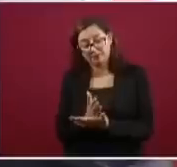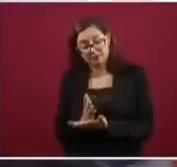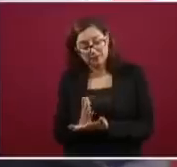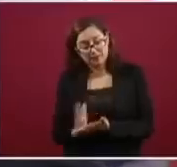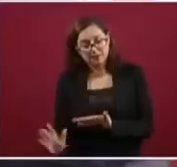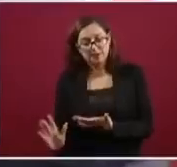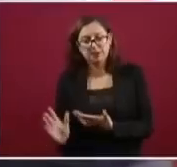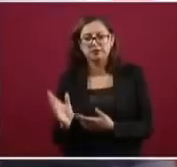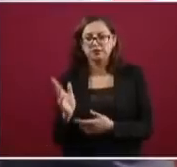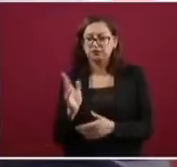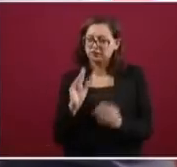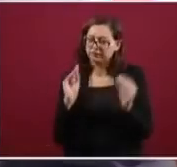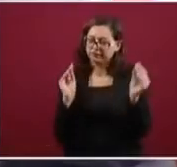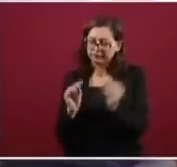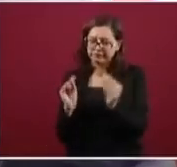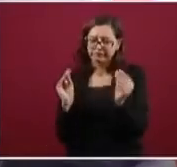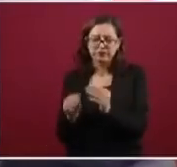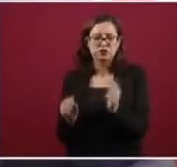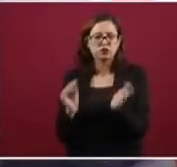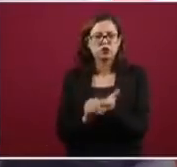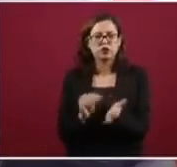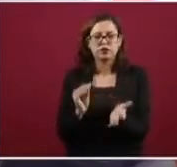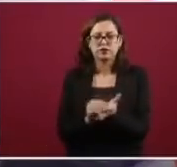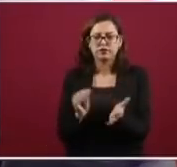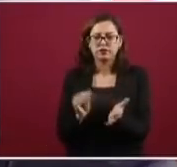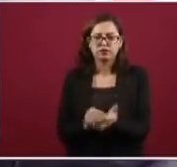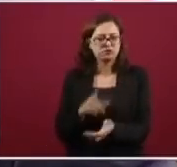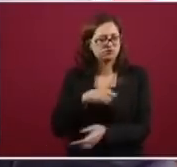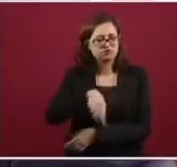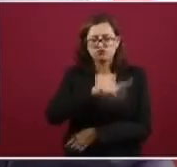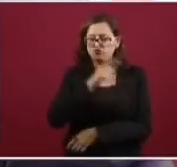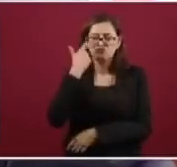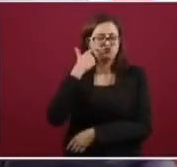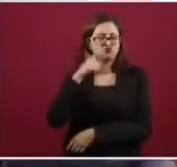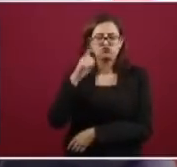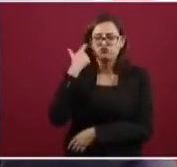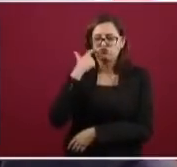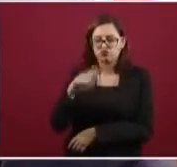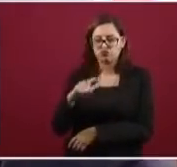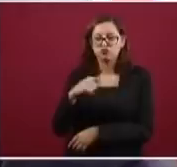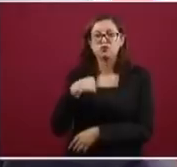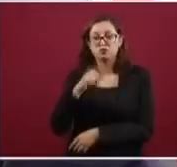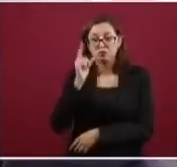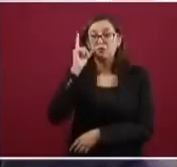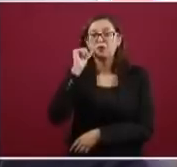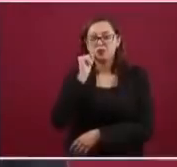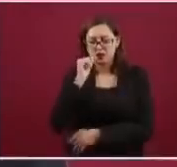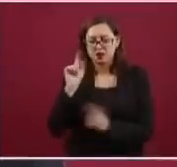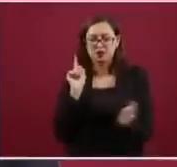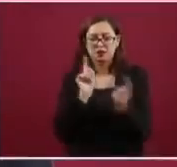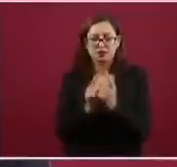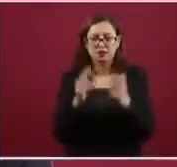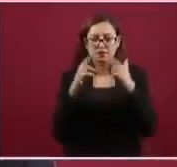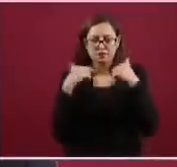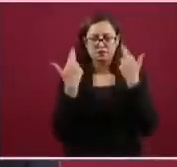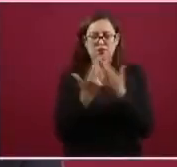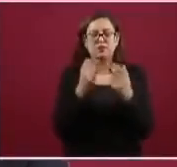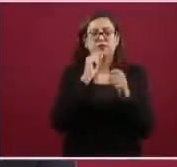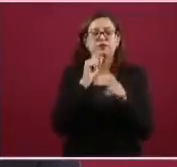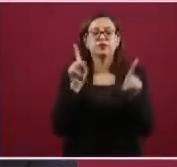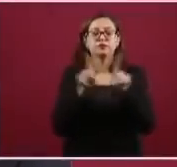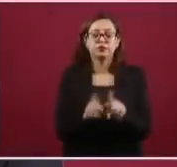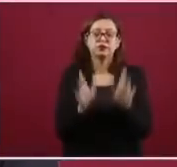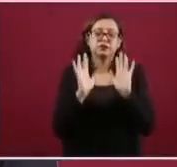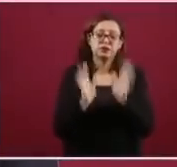estamos peleando obviamente no lo han querido acceder tenemos una reunión el día de mañana con ellos también iniciamos